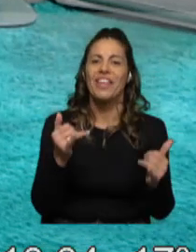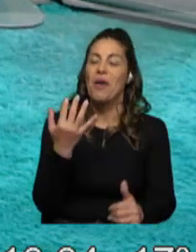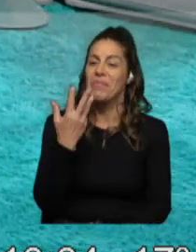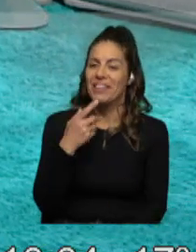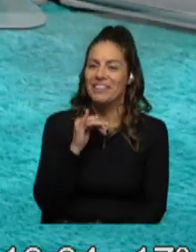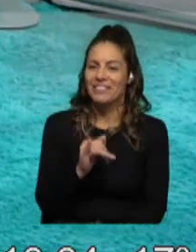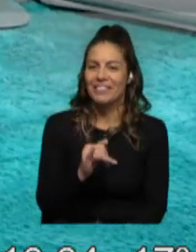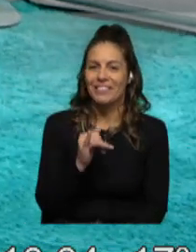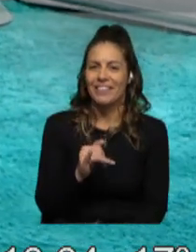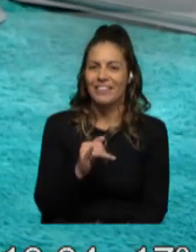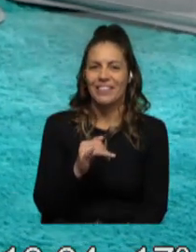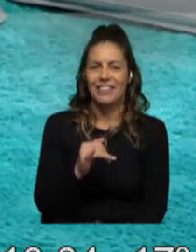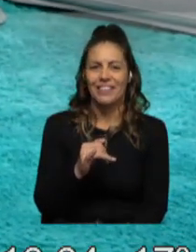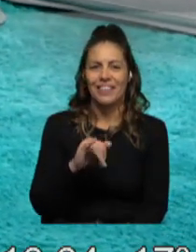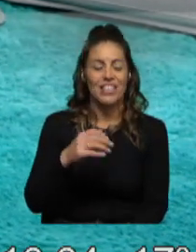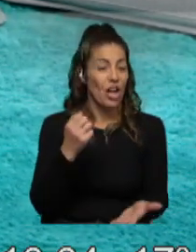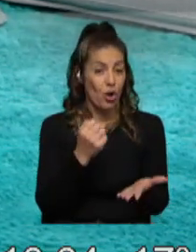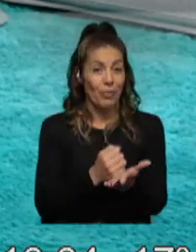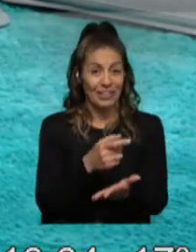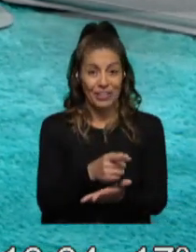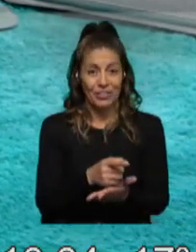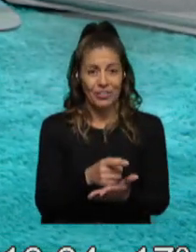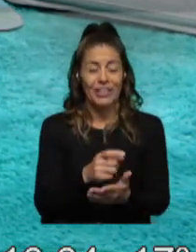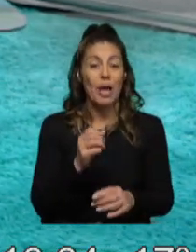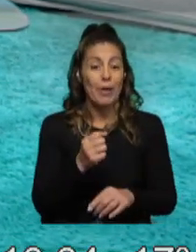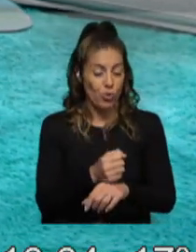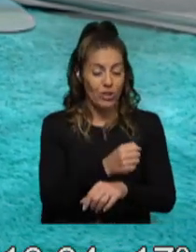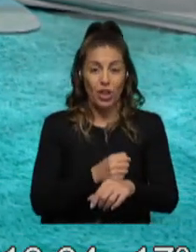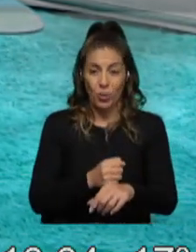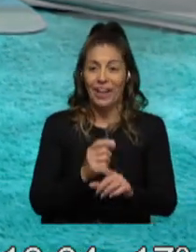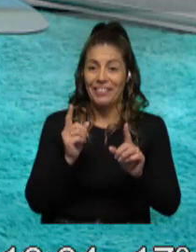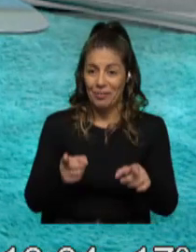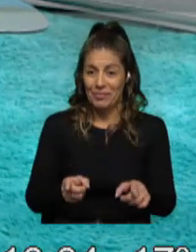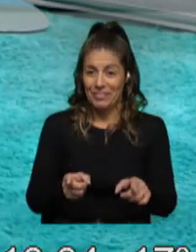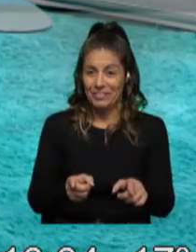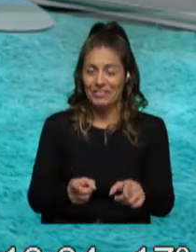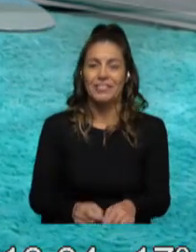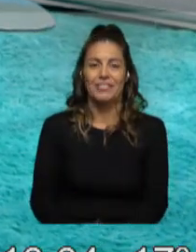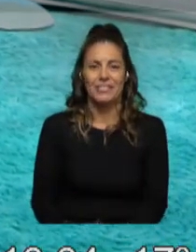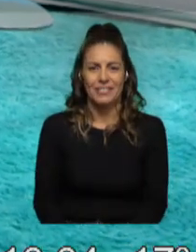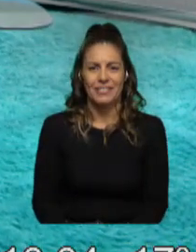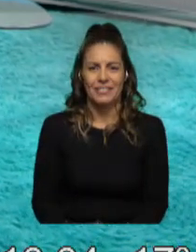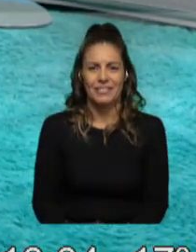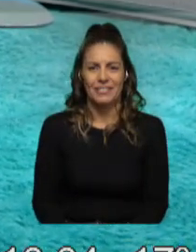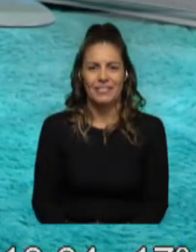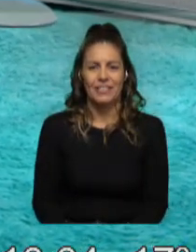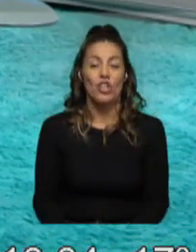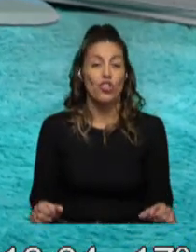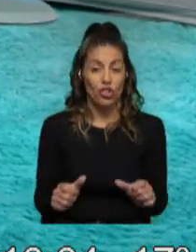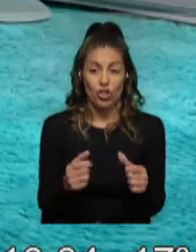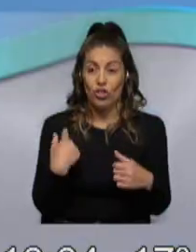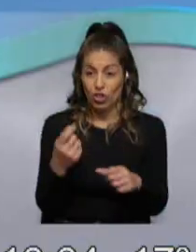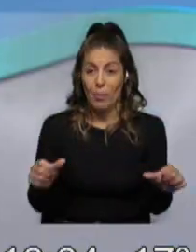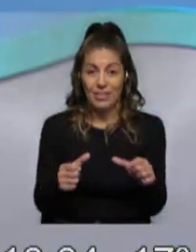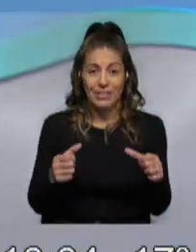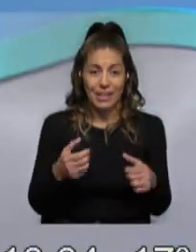está patentado. Creo que Dios ya lo ha patentado. Y hay algún tatuaje que otro en la vuelta. Ah, bien. Nosotros mandamos a hacer las remeras. Sí,